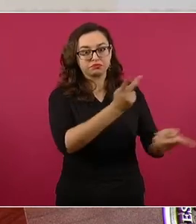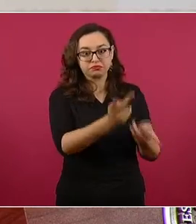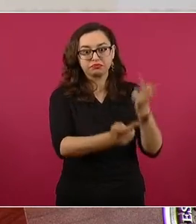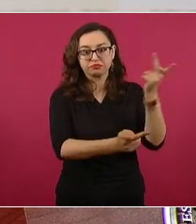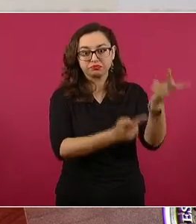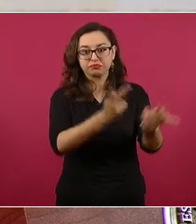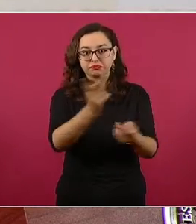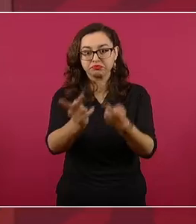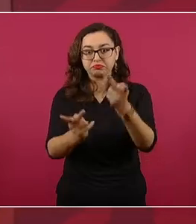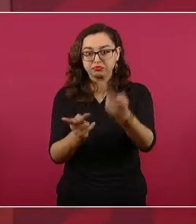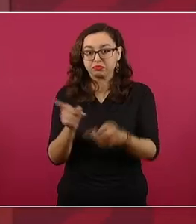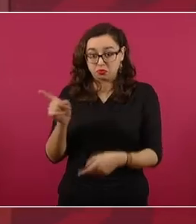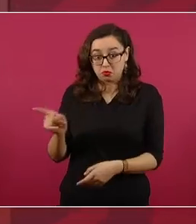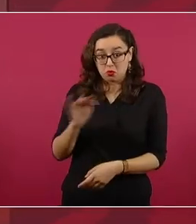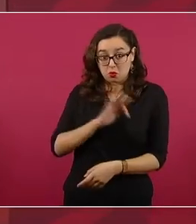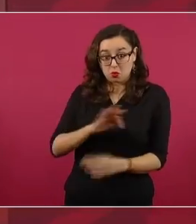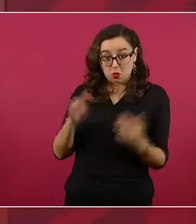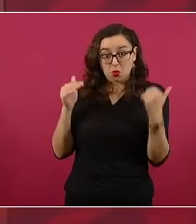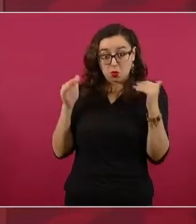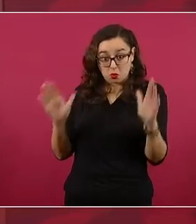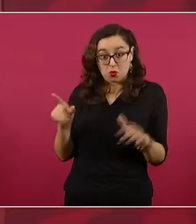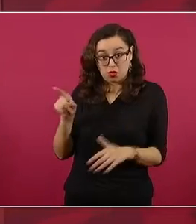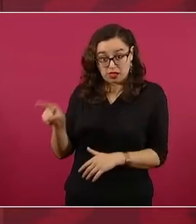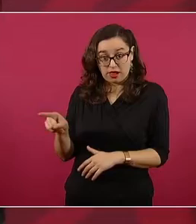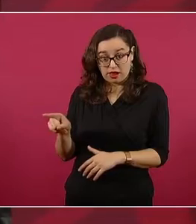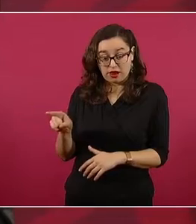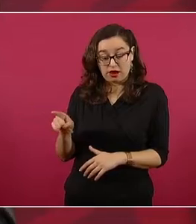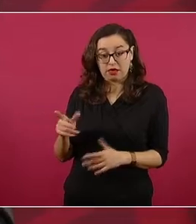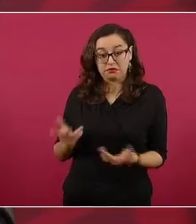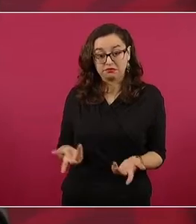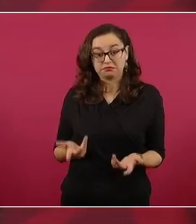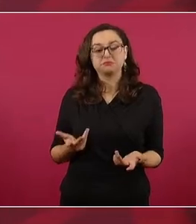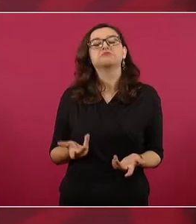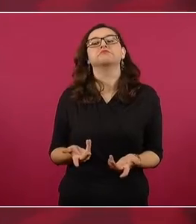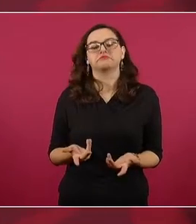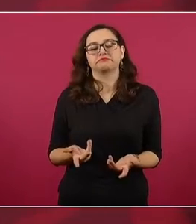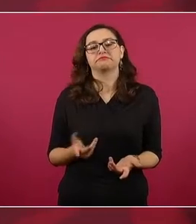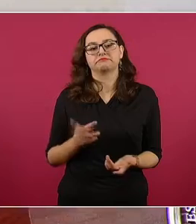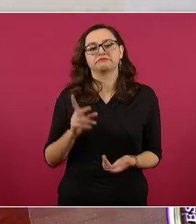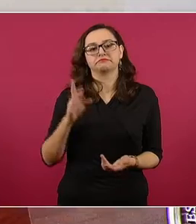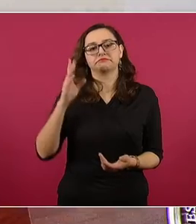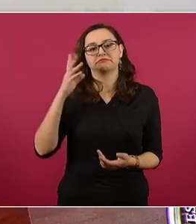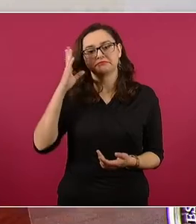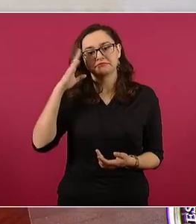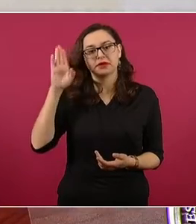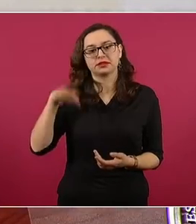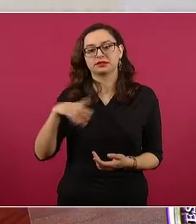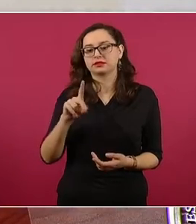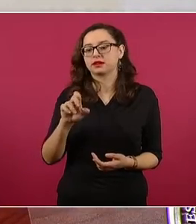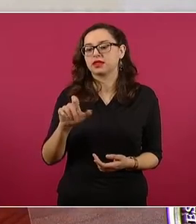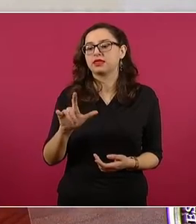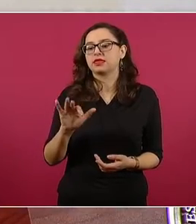posible candidata al Estado de México la maestra Delfina Gómez Álvarez. que es